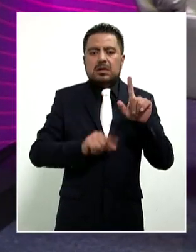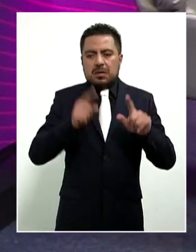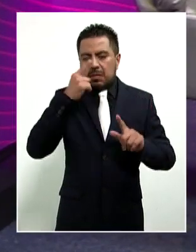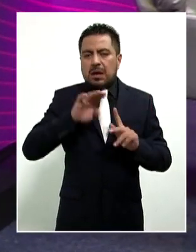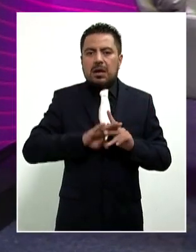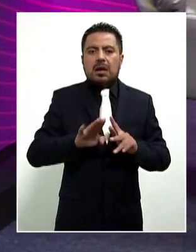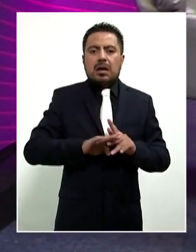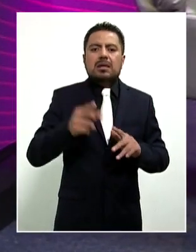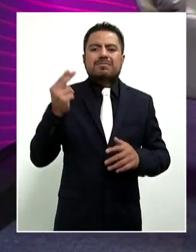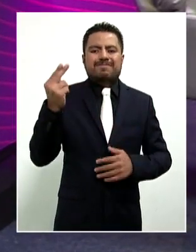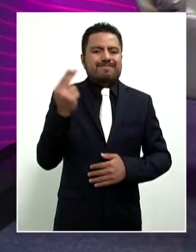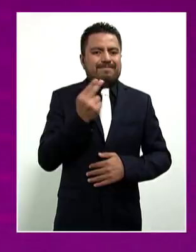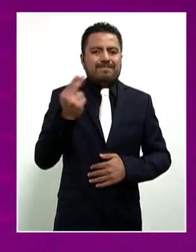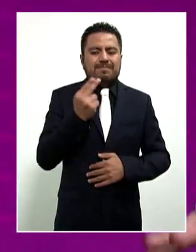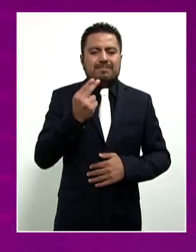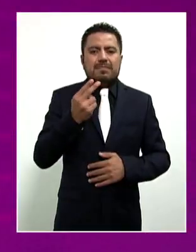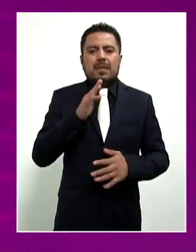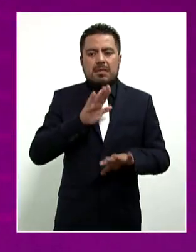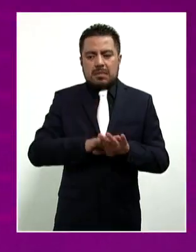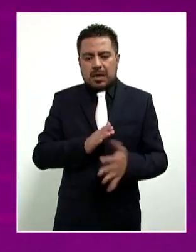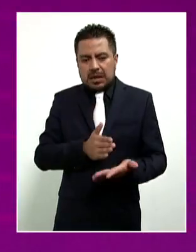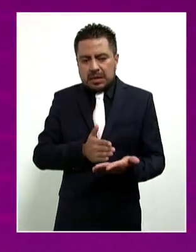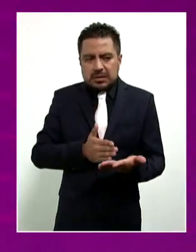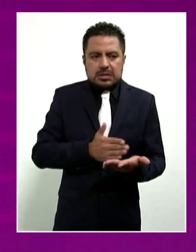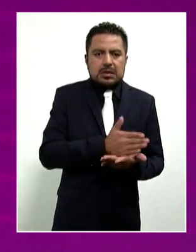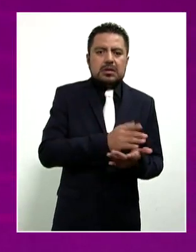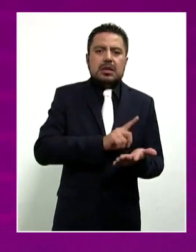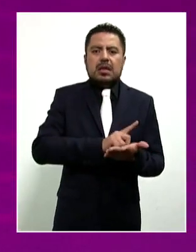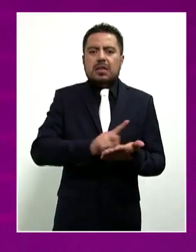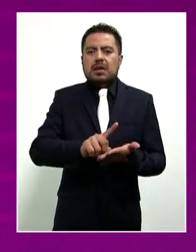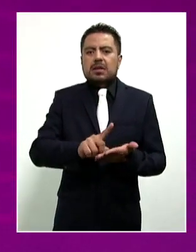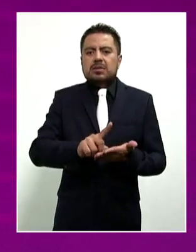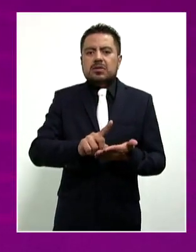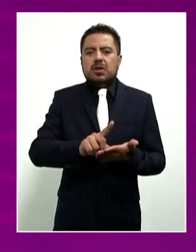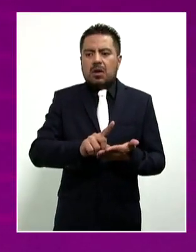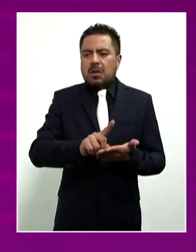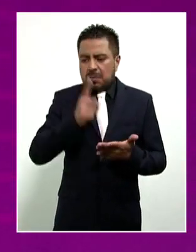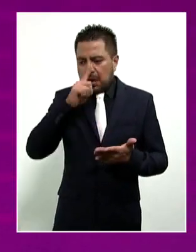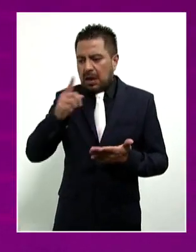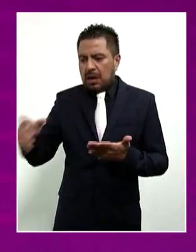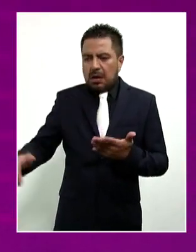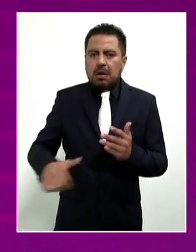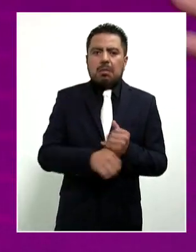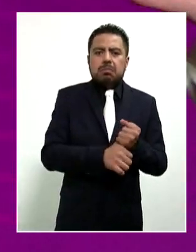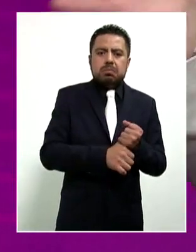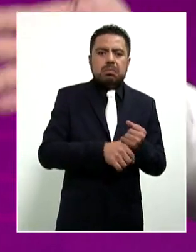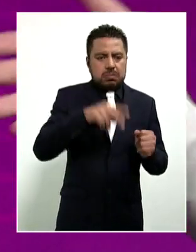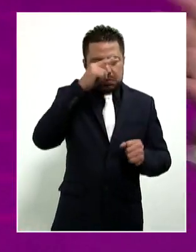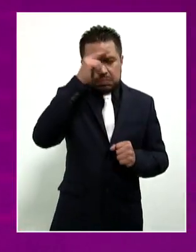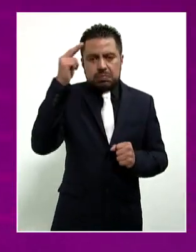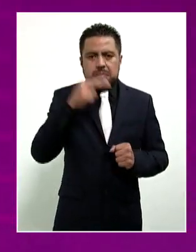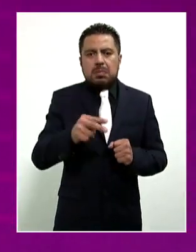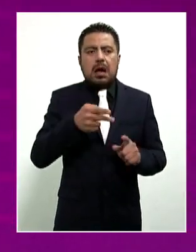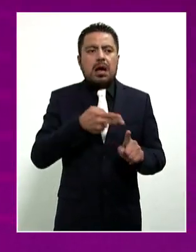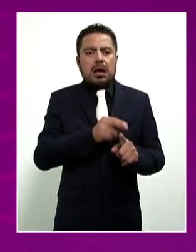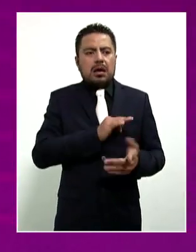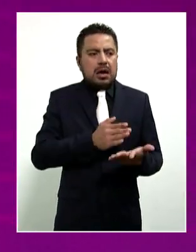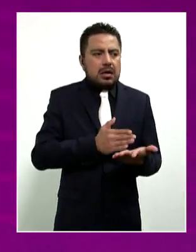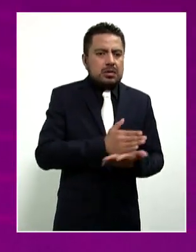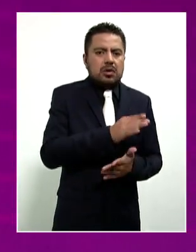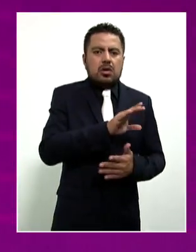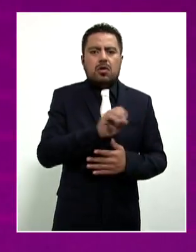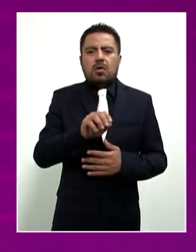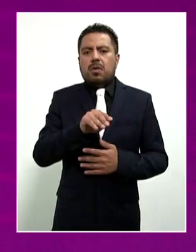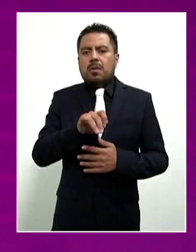Migración tendría que dar acceso al derecho al asilo en México, a poderlo solicitar, a tener este acceso a la Comar,